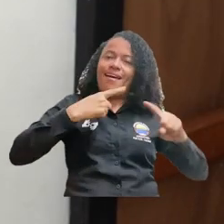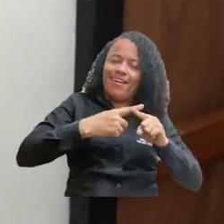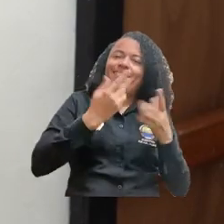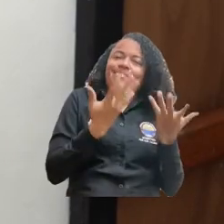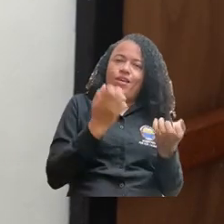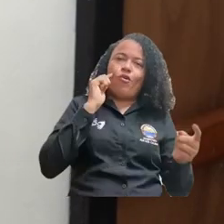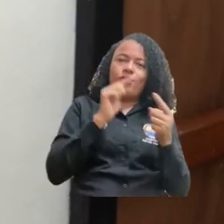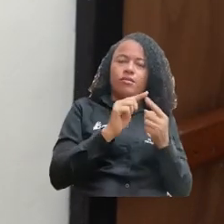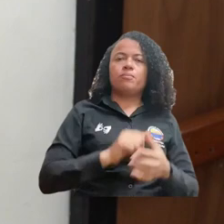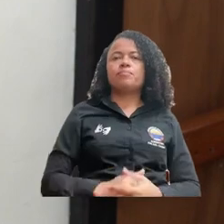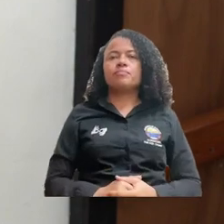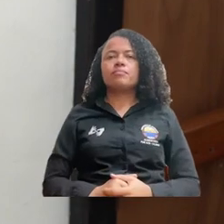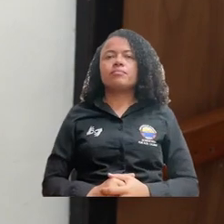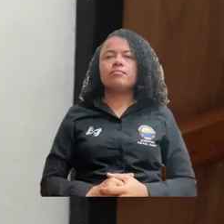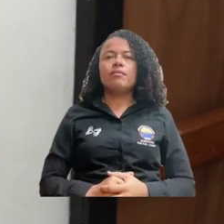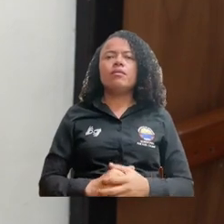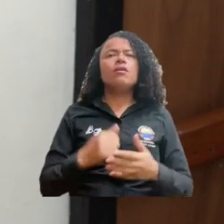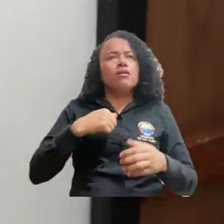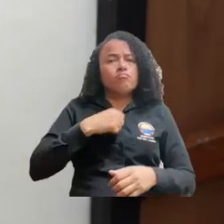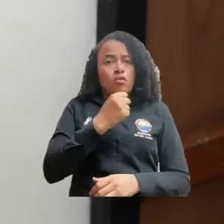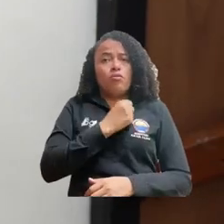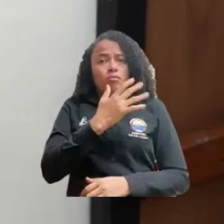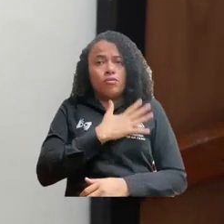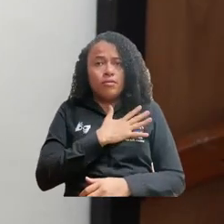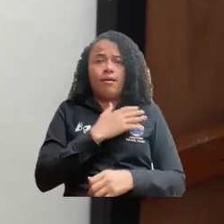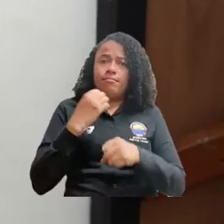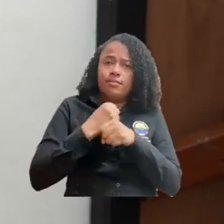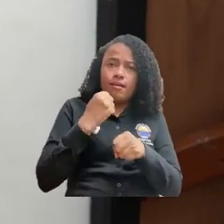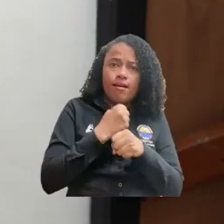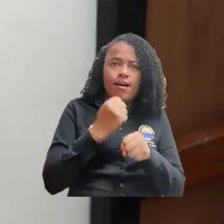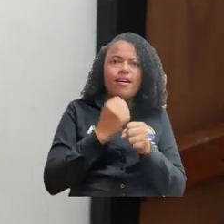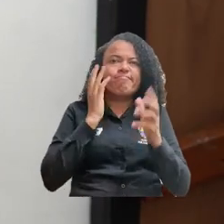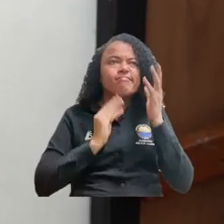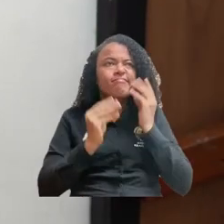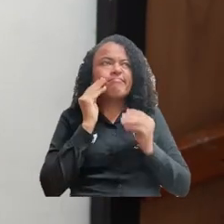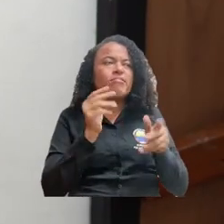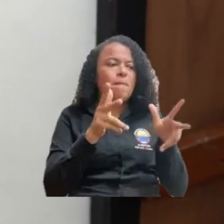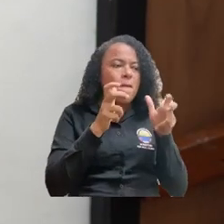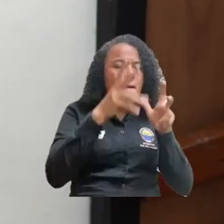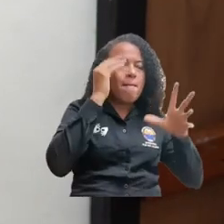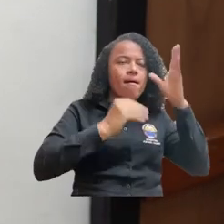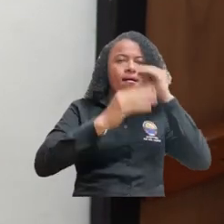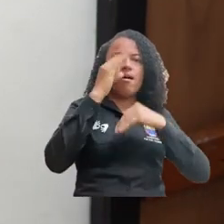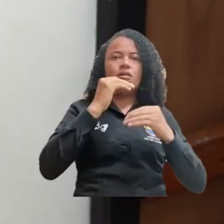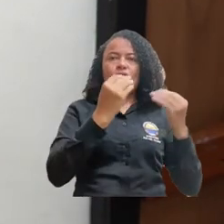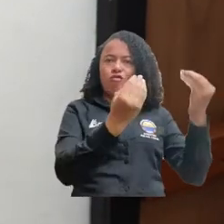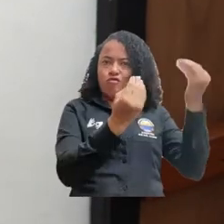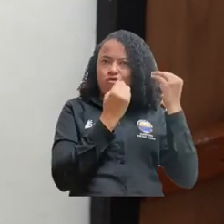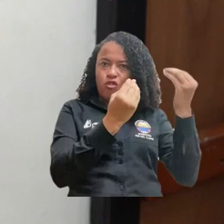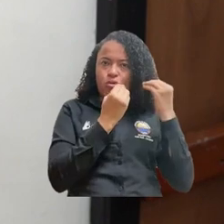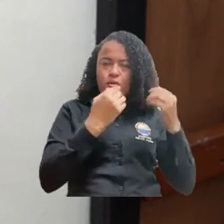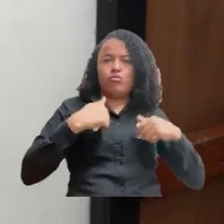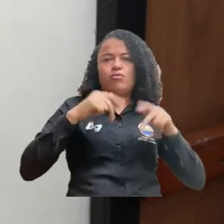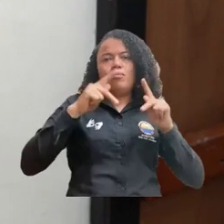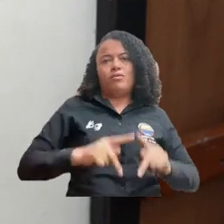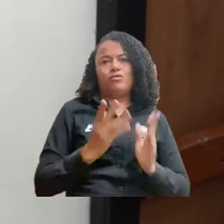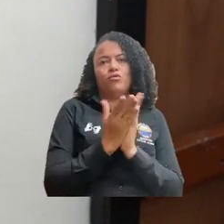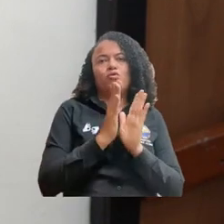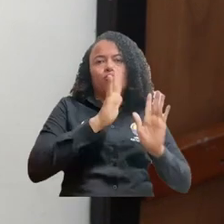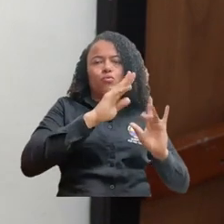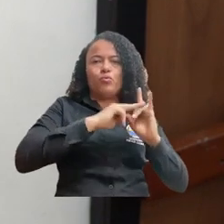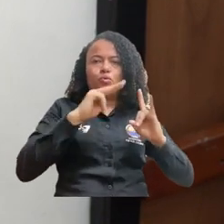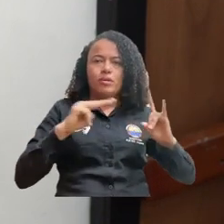público egresado de esta universidad. Fue la oportunidad de poder trabajar y adquirir experiencia mientras